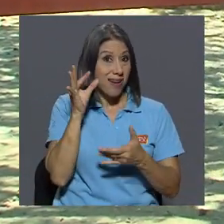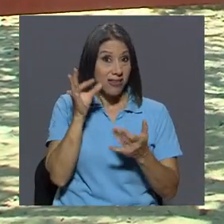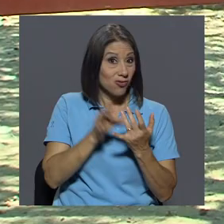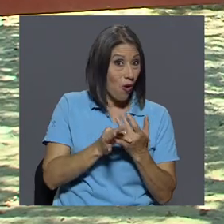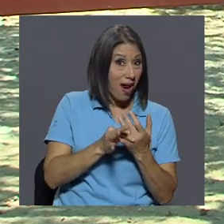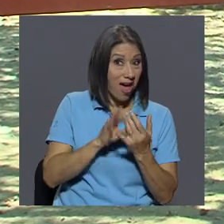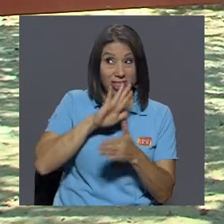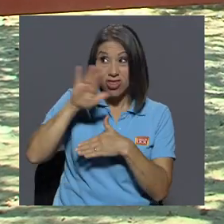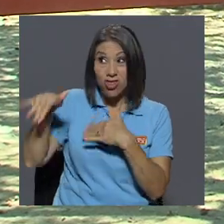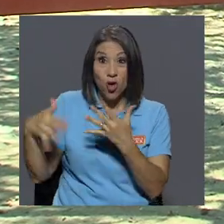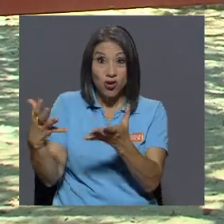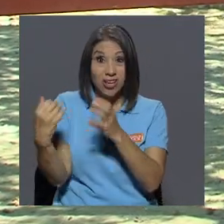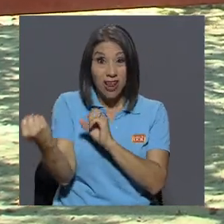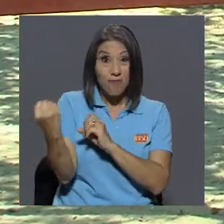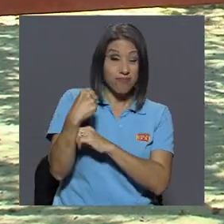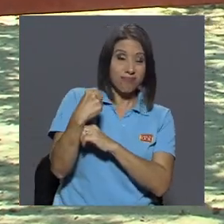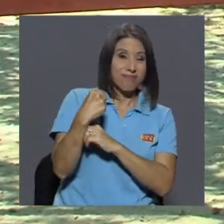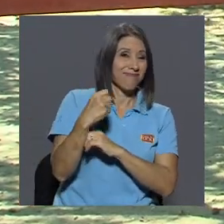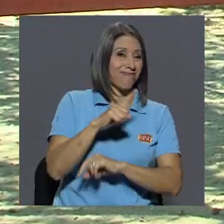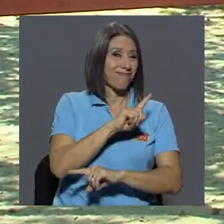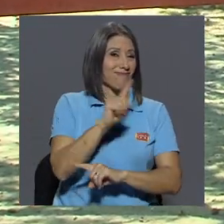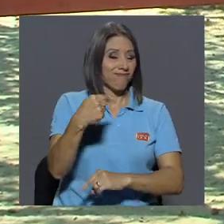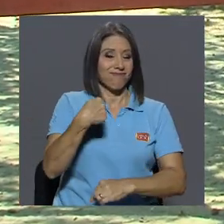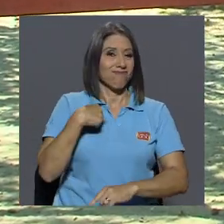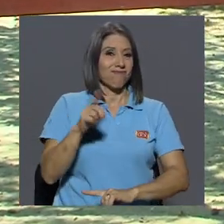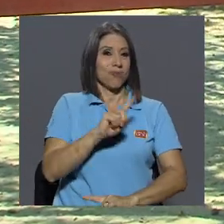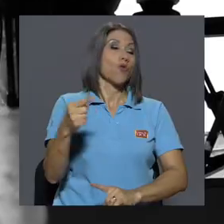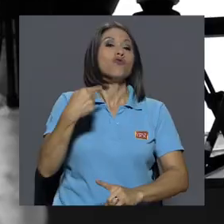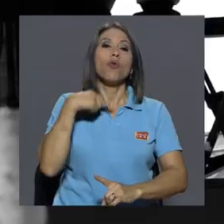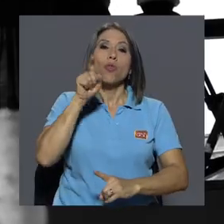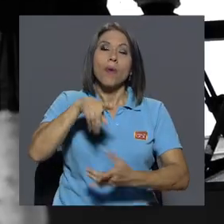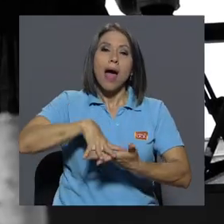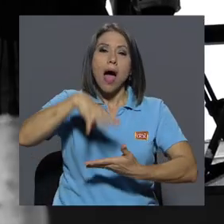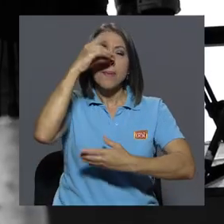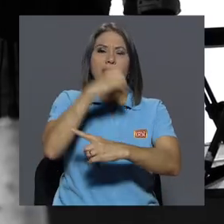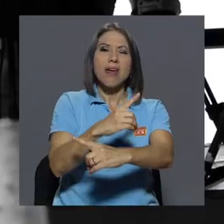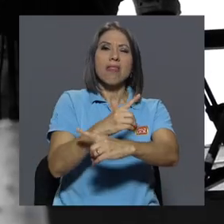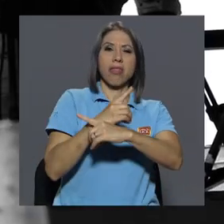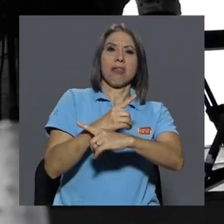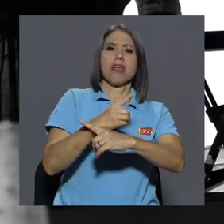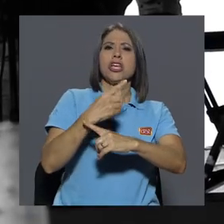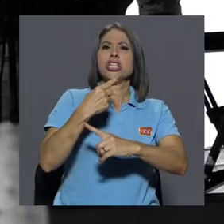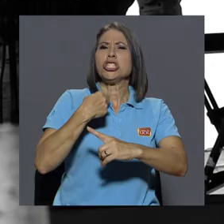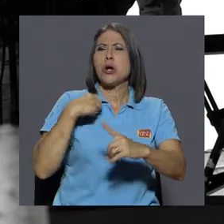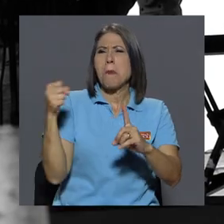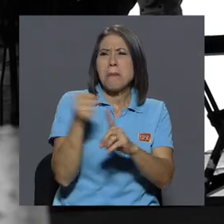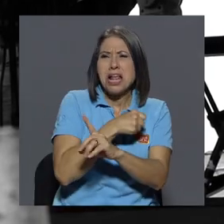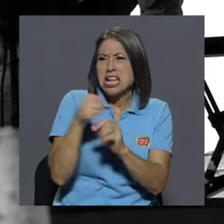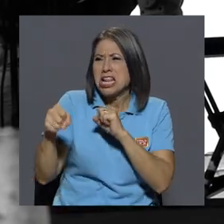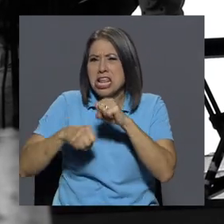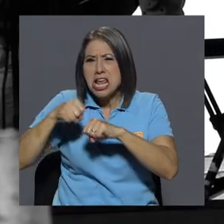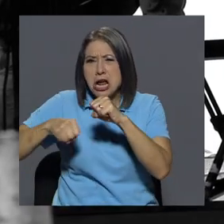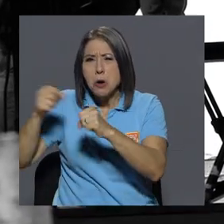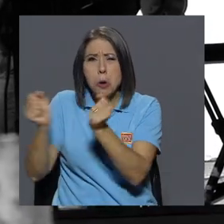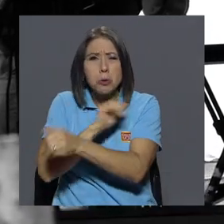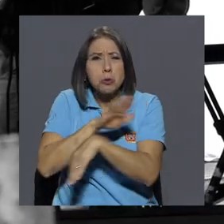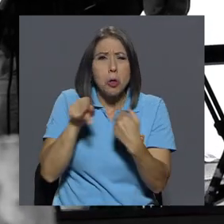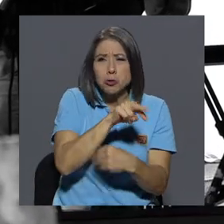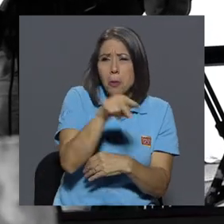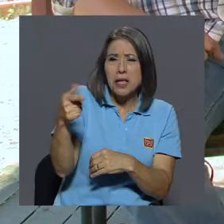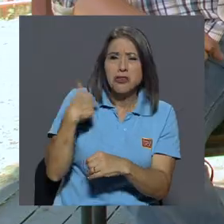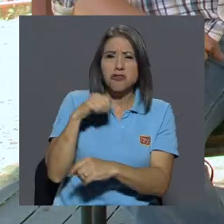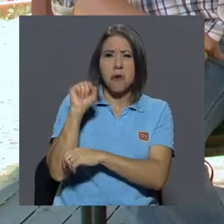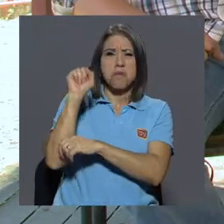conmigo no. Entonces tuve que aprender a defenderme. Y yo peleé con todos los compañeros de la escuela. Y a todos les